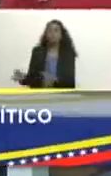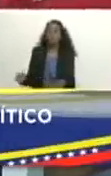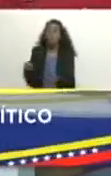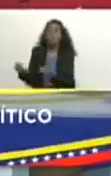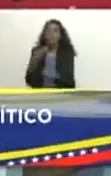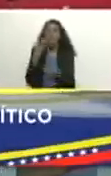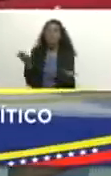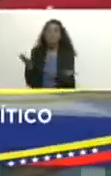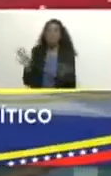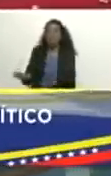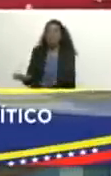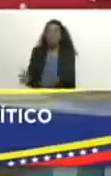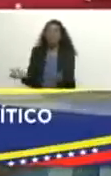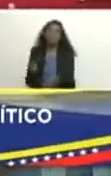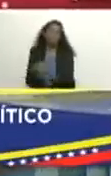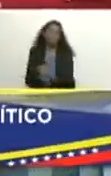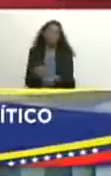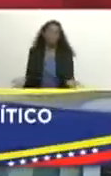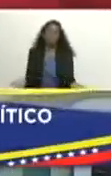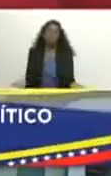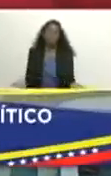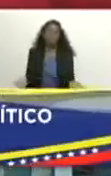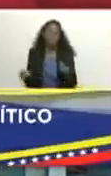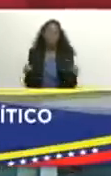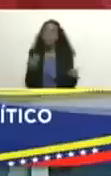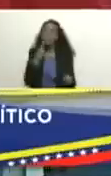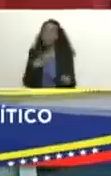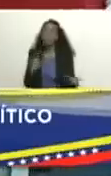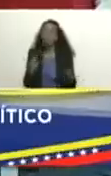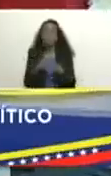Bueno, unos me dicen que no es así, pero ¿cómo es?